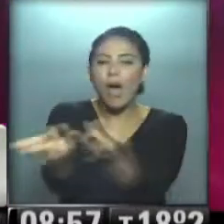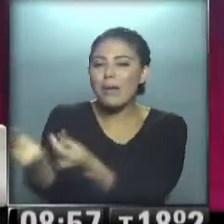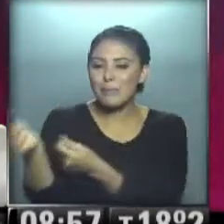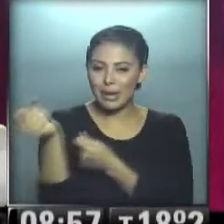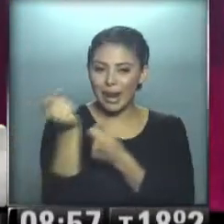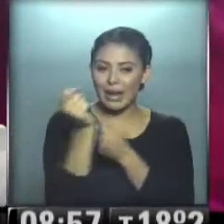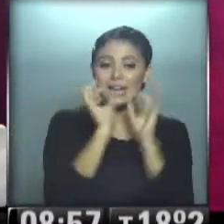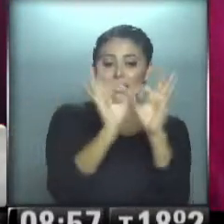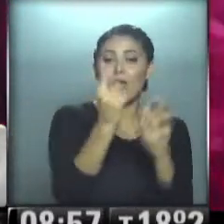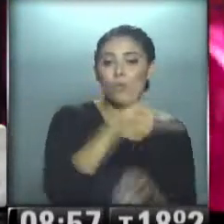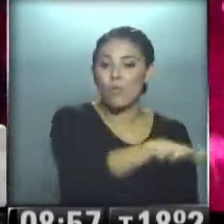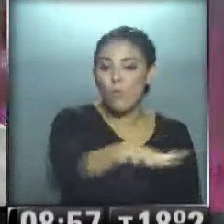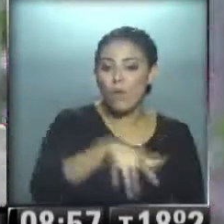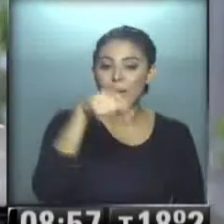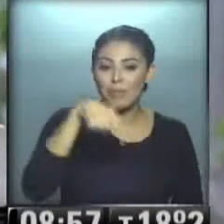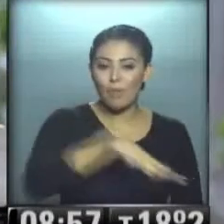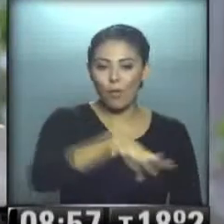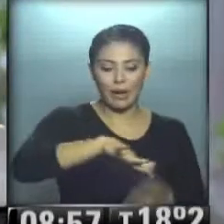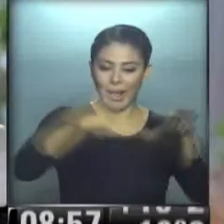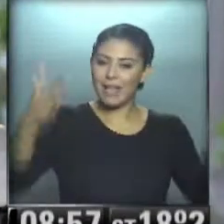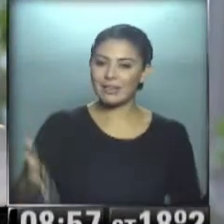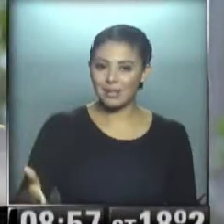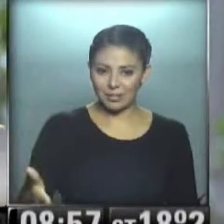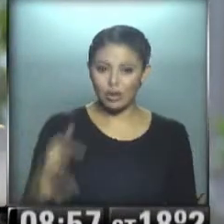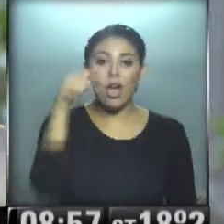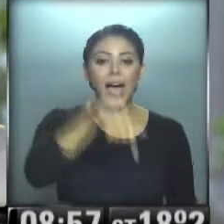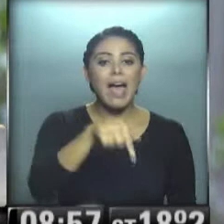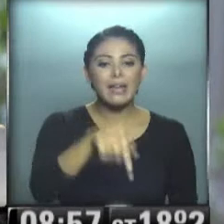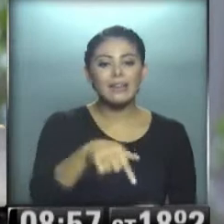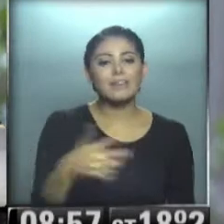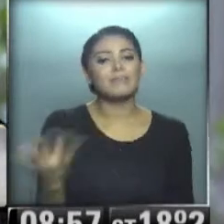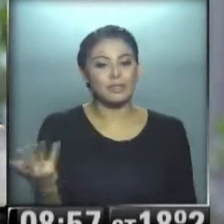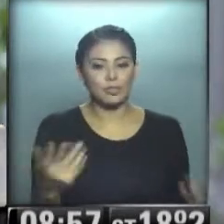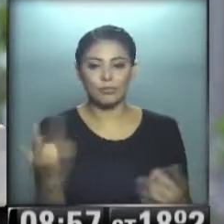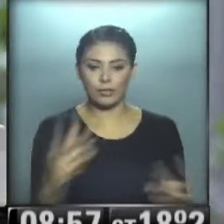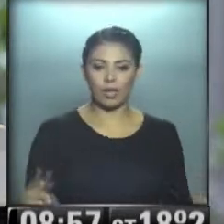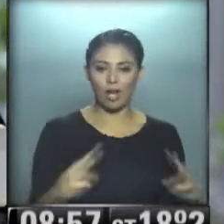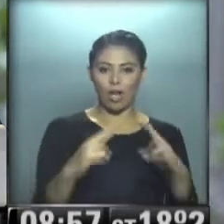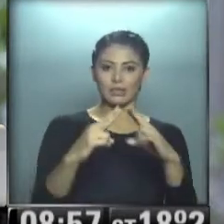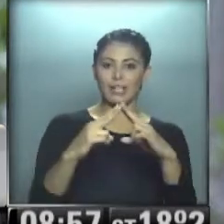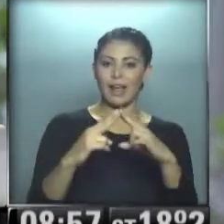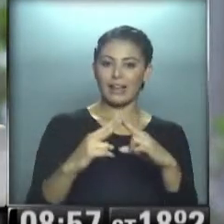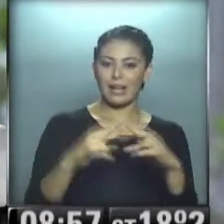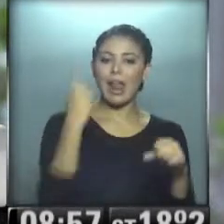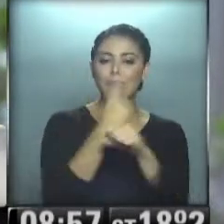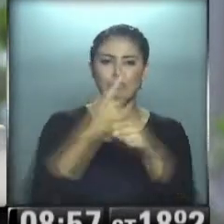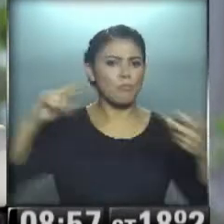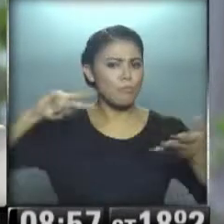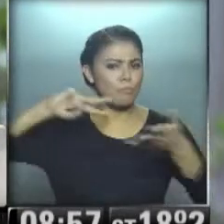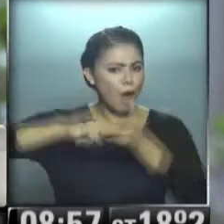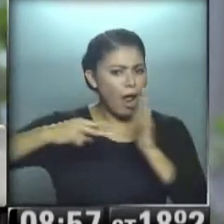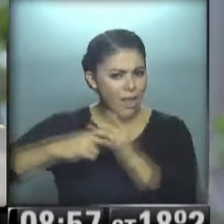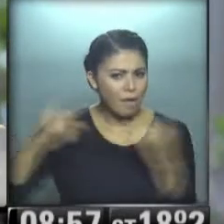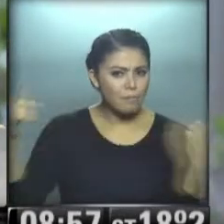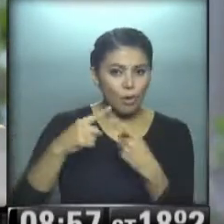un lugar que es este lugar, que es el escenario. Y ahí, bueno, se encuentra el primer conflicto, que es